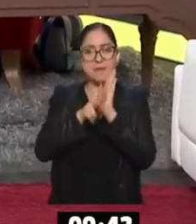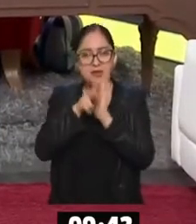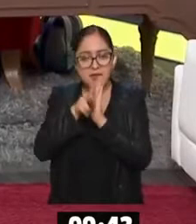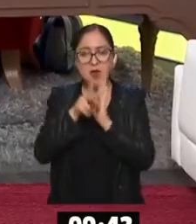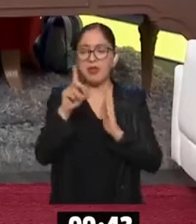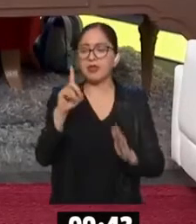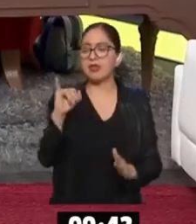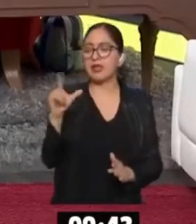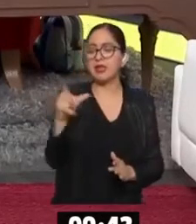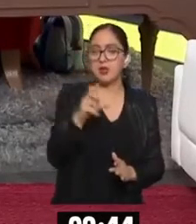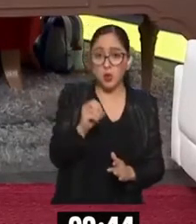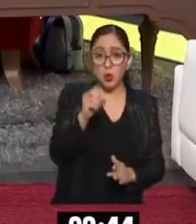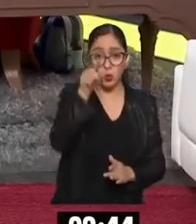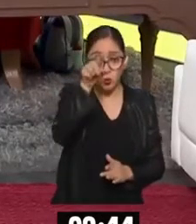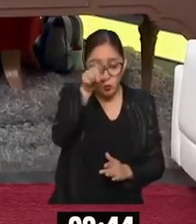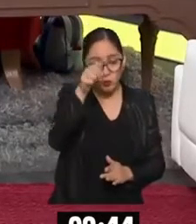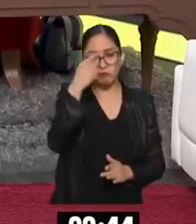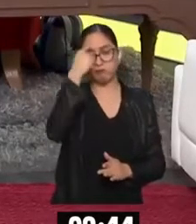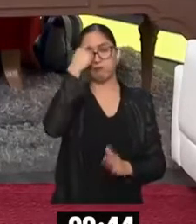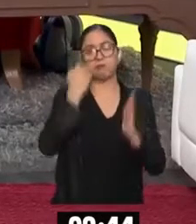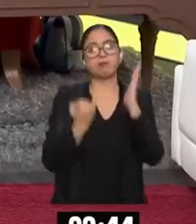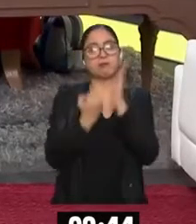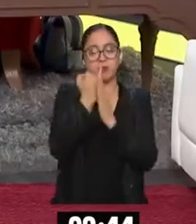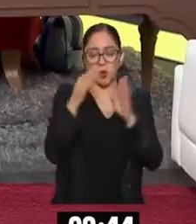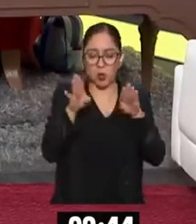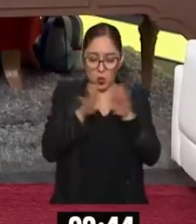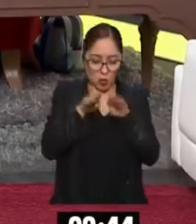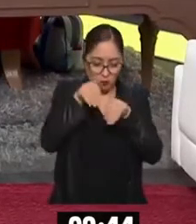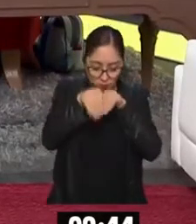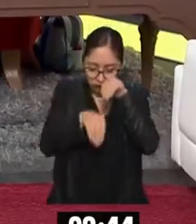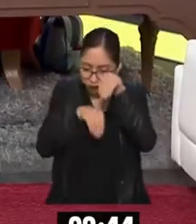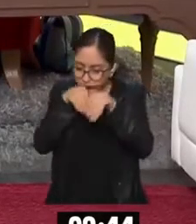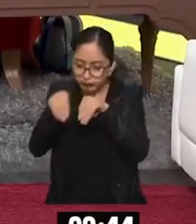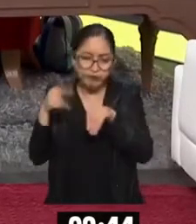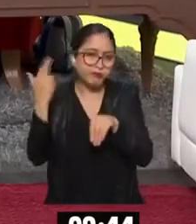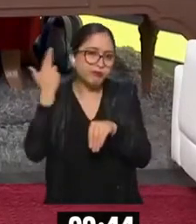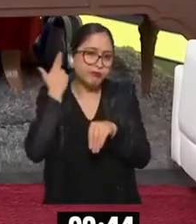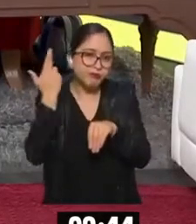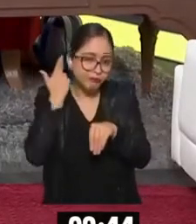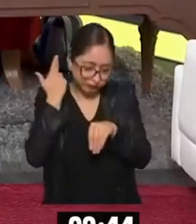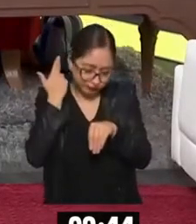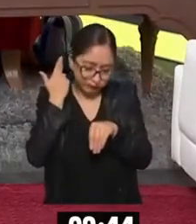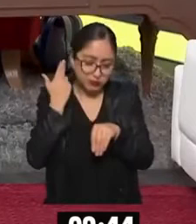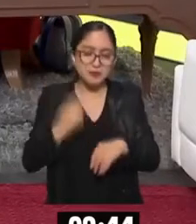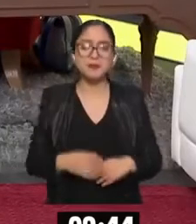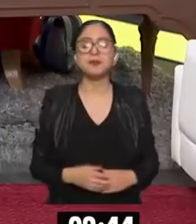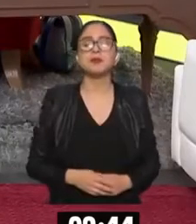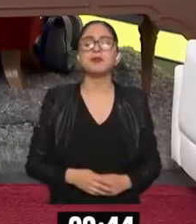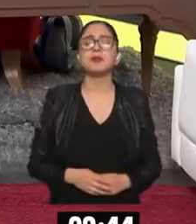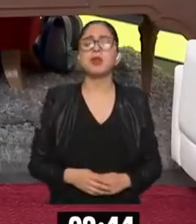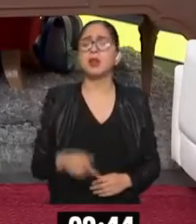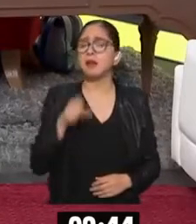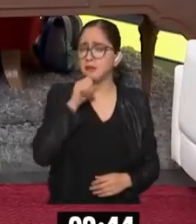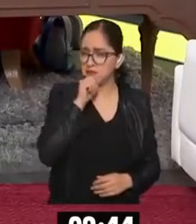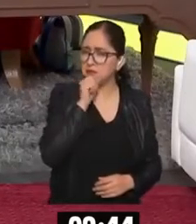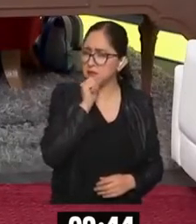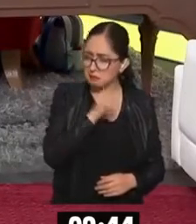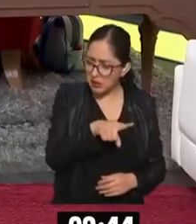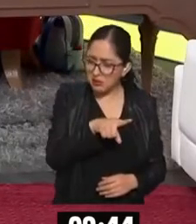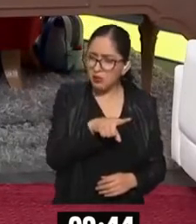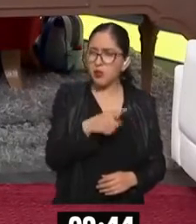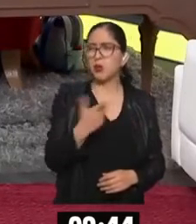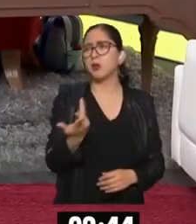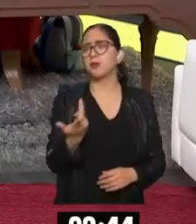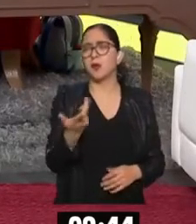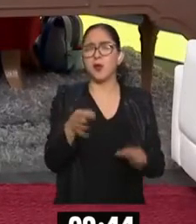hace Dixo para que ustedes puedan armar su propio podcast y Fíjense que también me vengo a hacer un